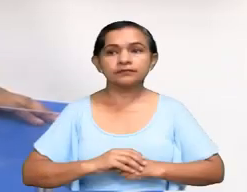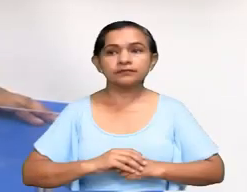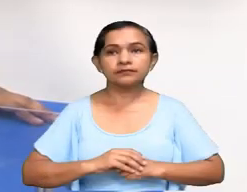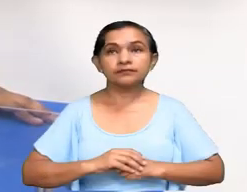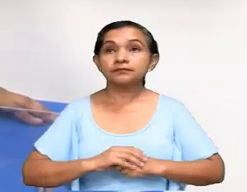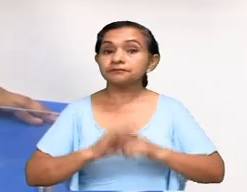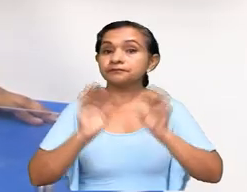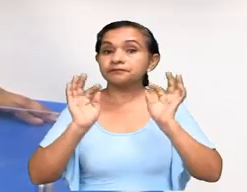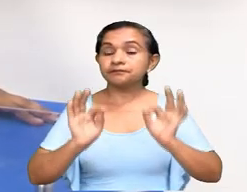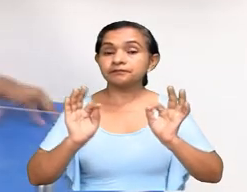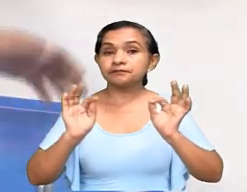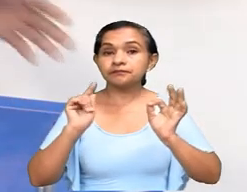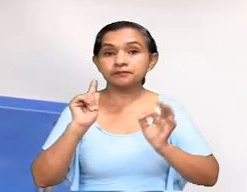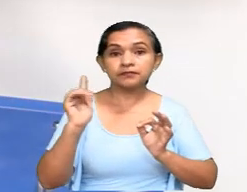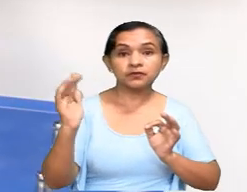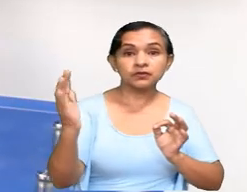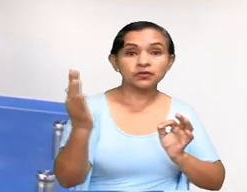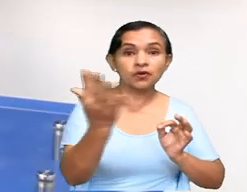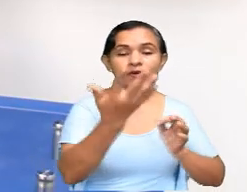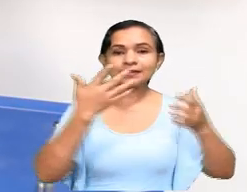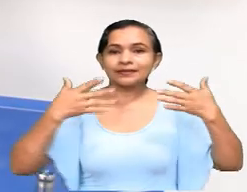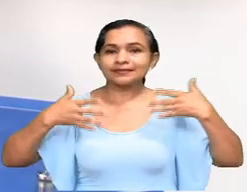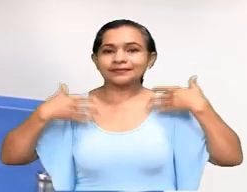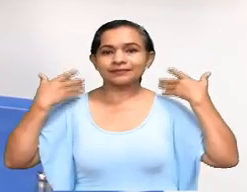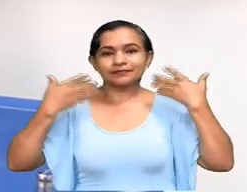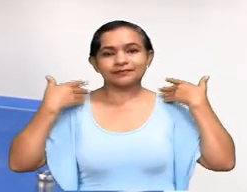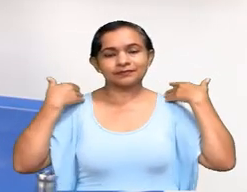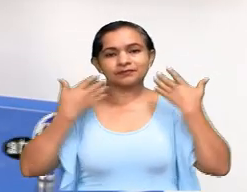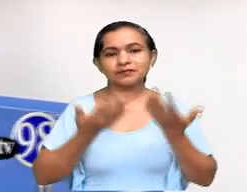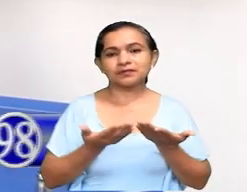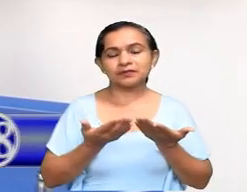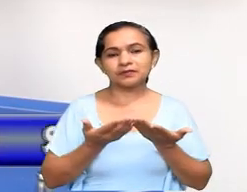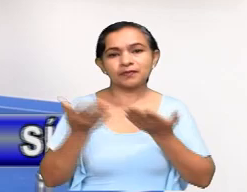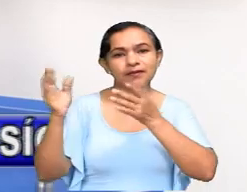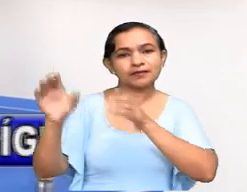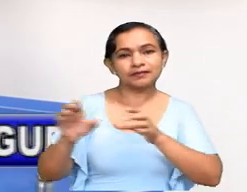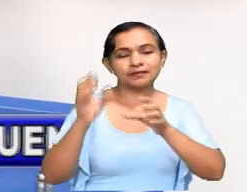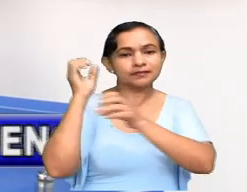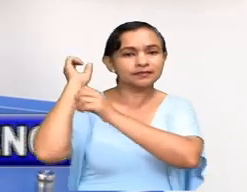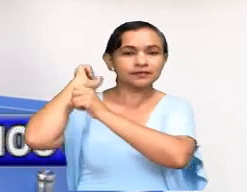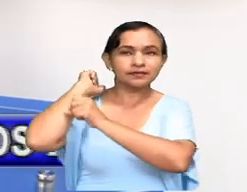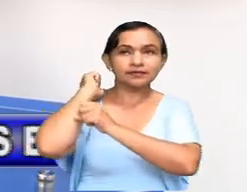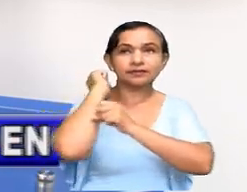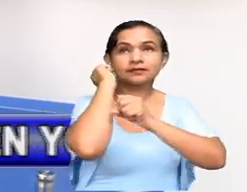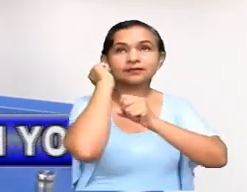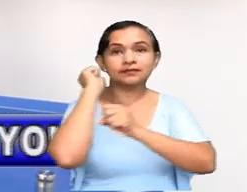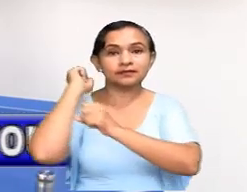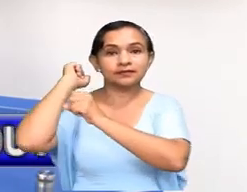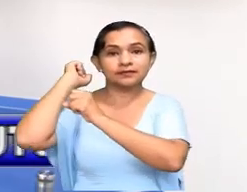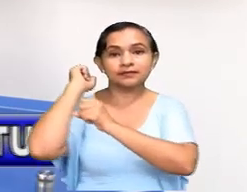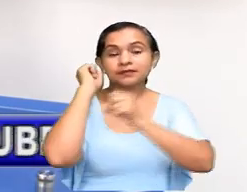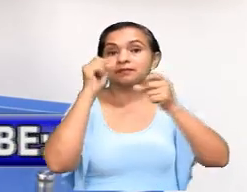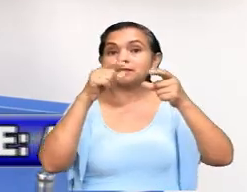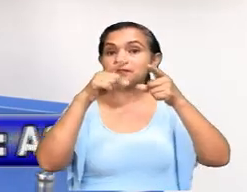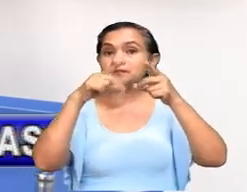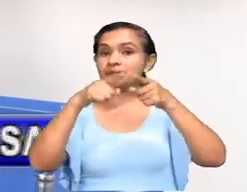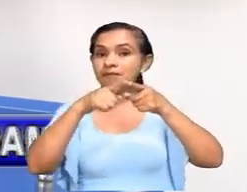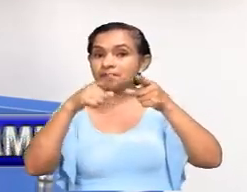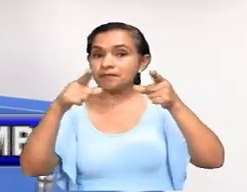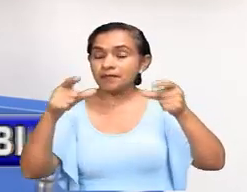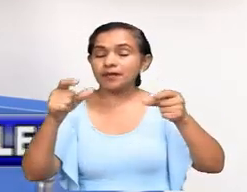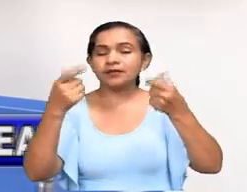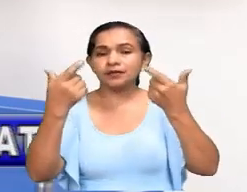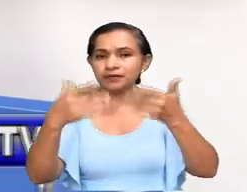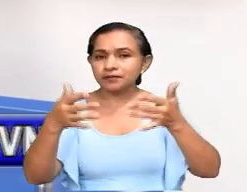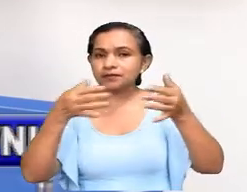Y bien, todo está listo para los festejos en honor al santo patrono de las y los Managua. Así lo ha informado la compañera Rosario